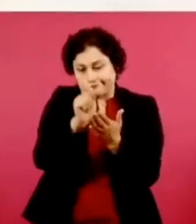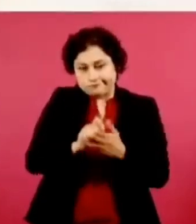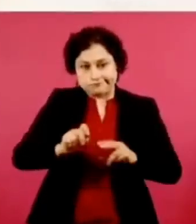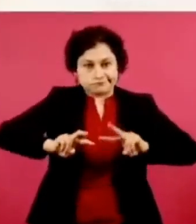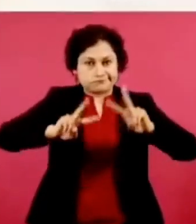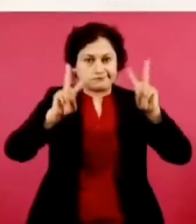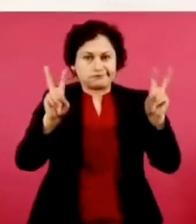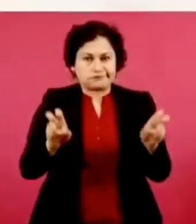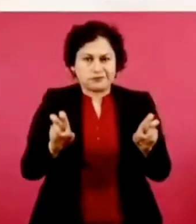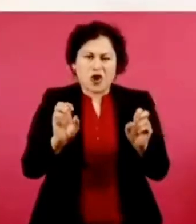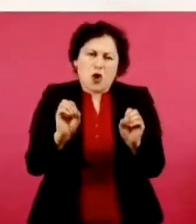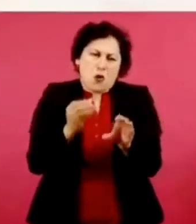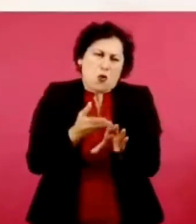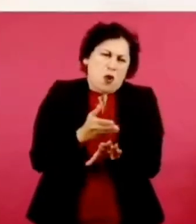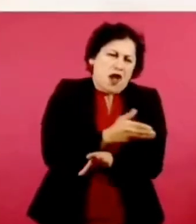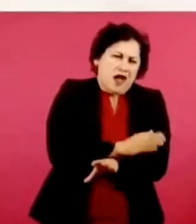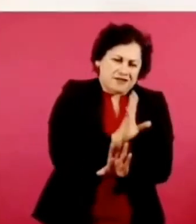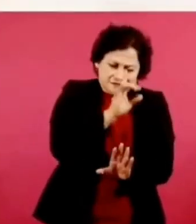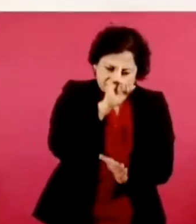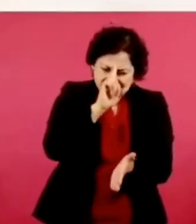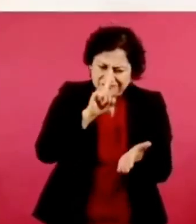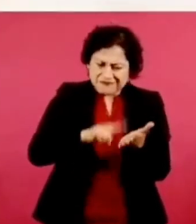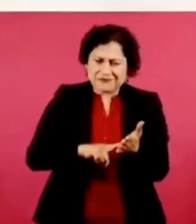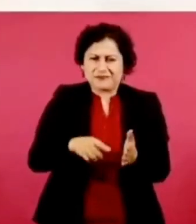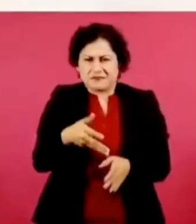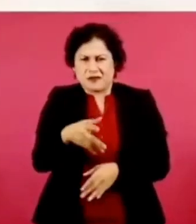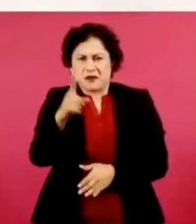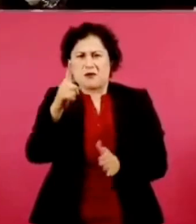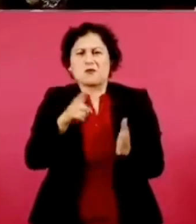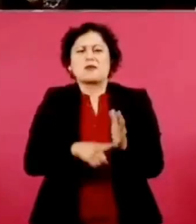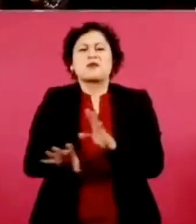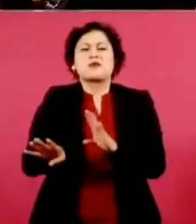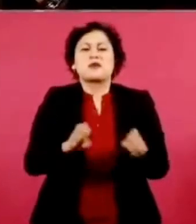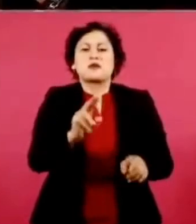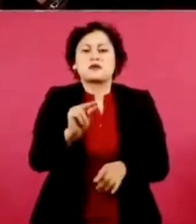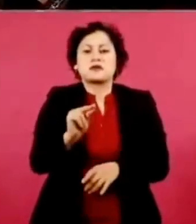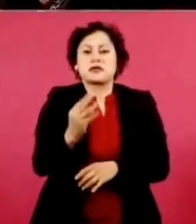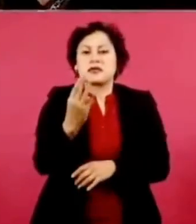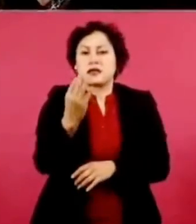No, creo que antes, pero sí, uno de 89.